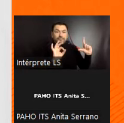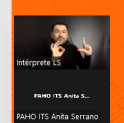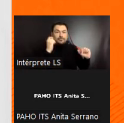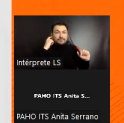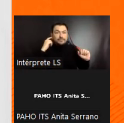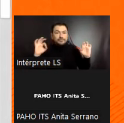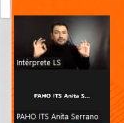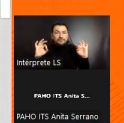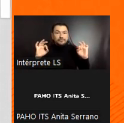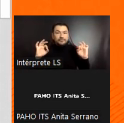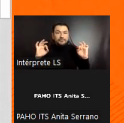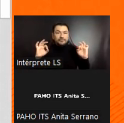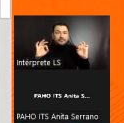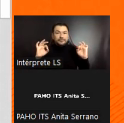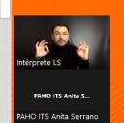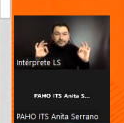Gracias. ¿Pueden ver las diapositivas?